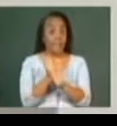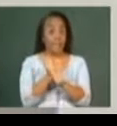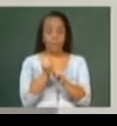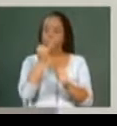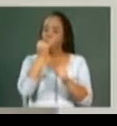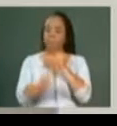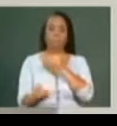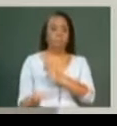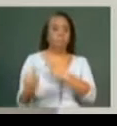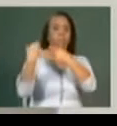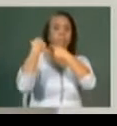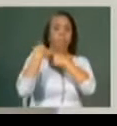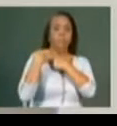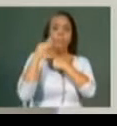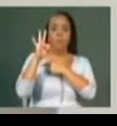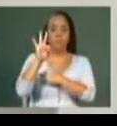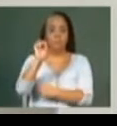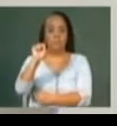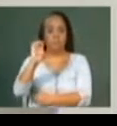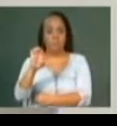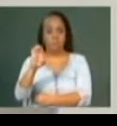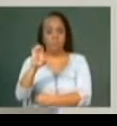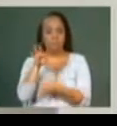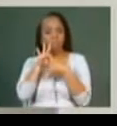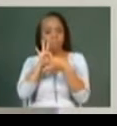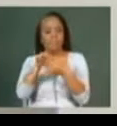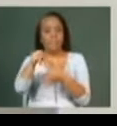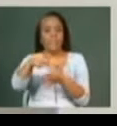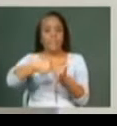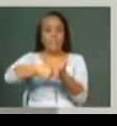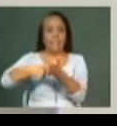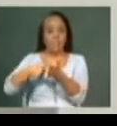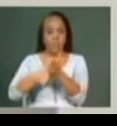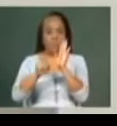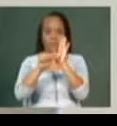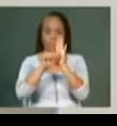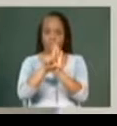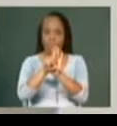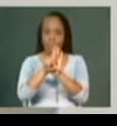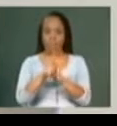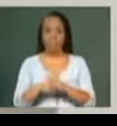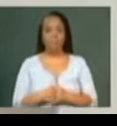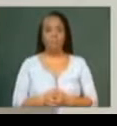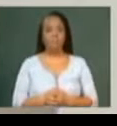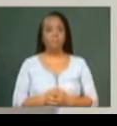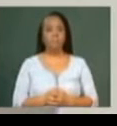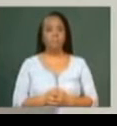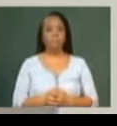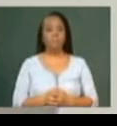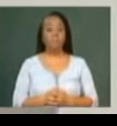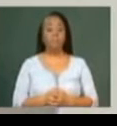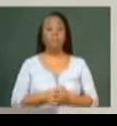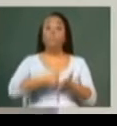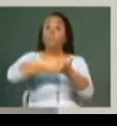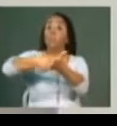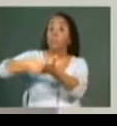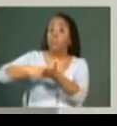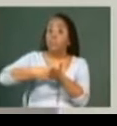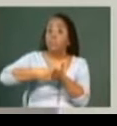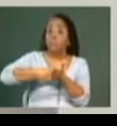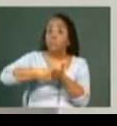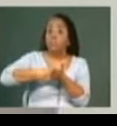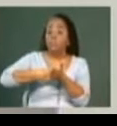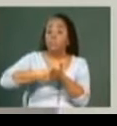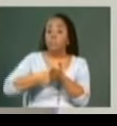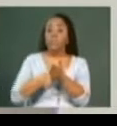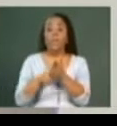las responsabilidades del tribunal respecto de estas elecciones legislativas. Unos comicios, dicho sea de paso, al